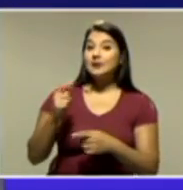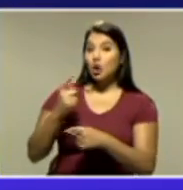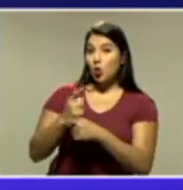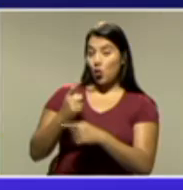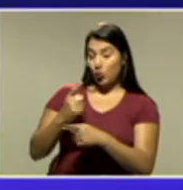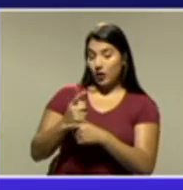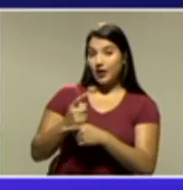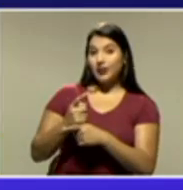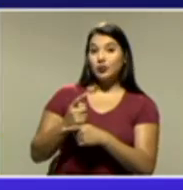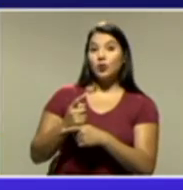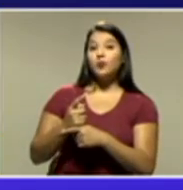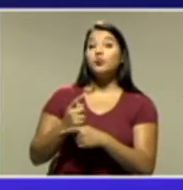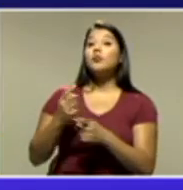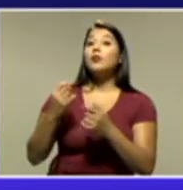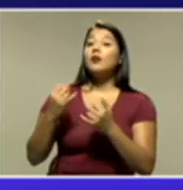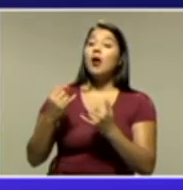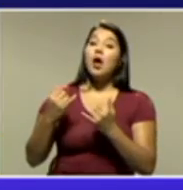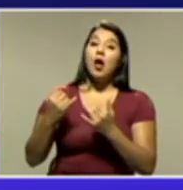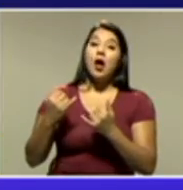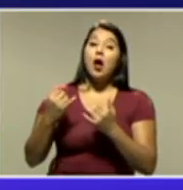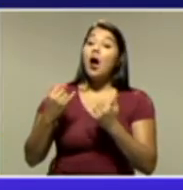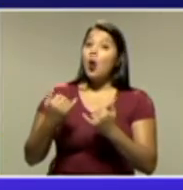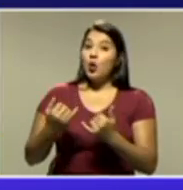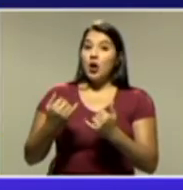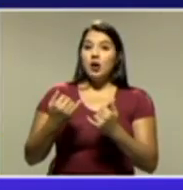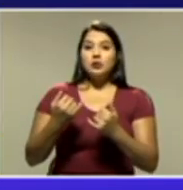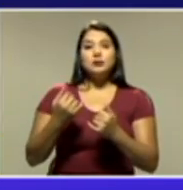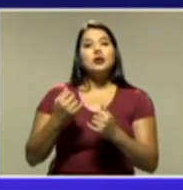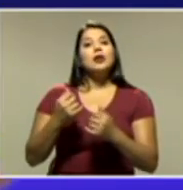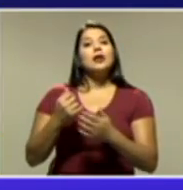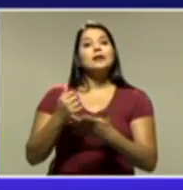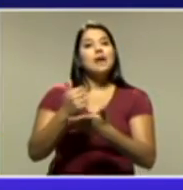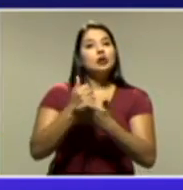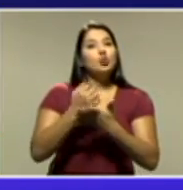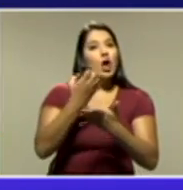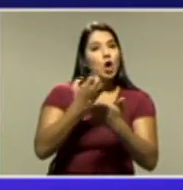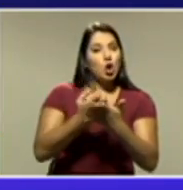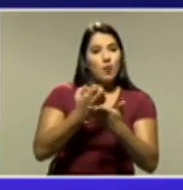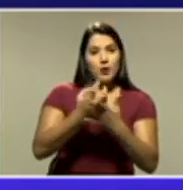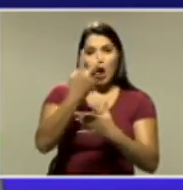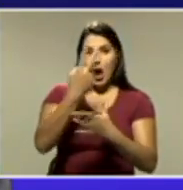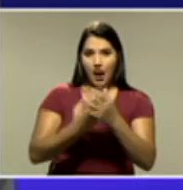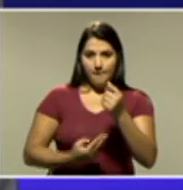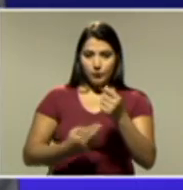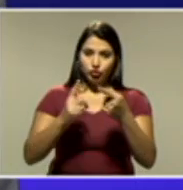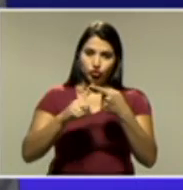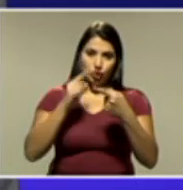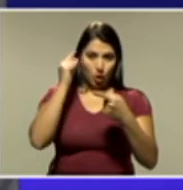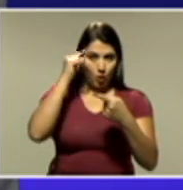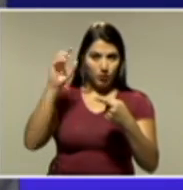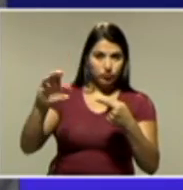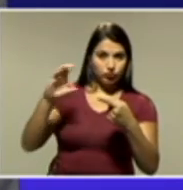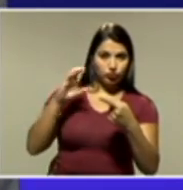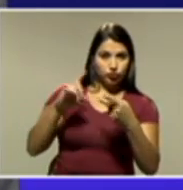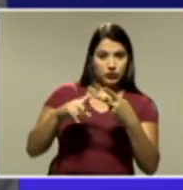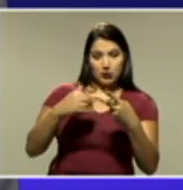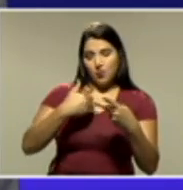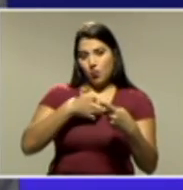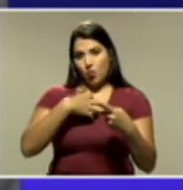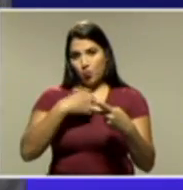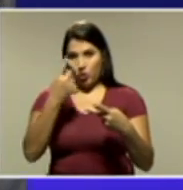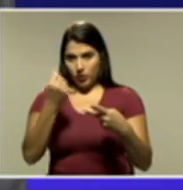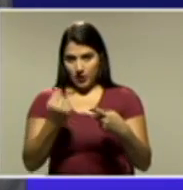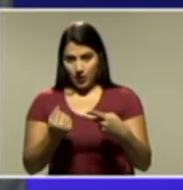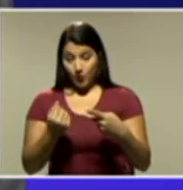un marco de financiamiento mixto, porque los partidos también se alimentan de sus propios recursos, permite